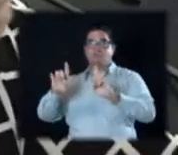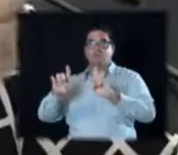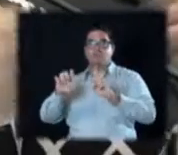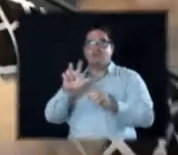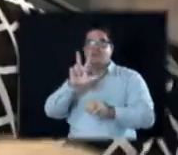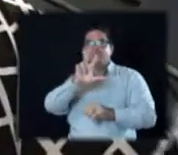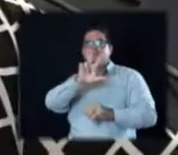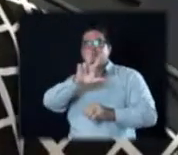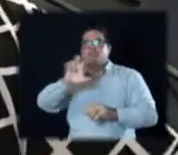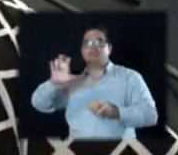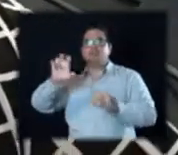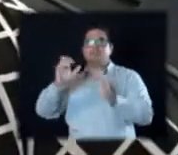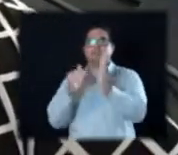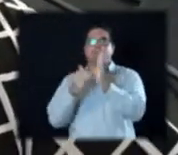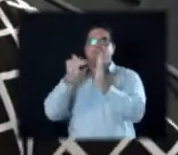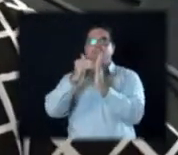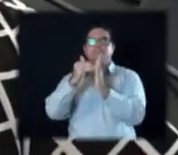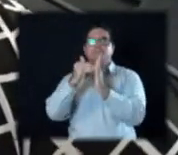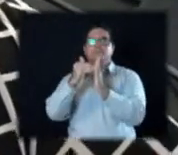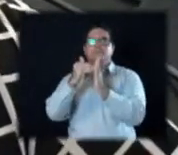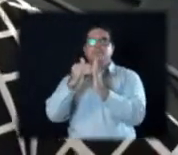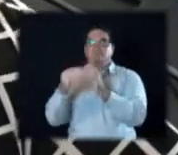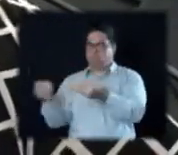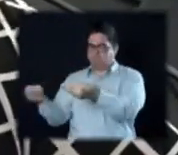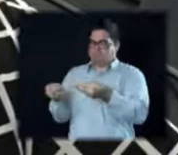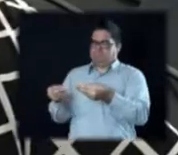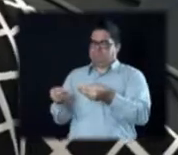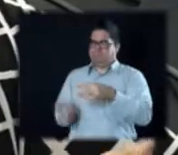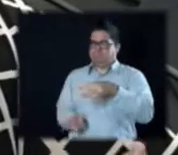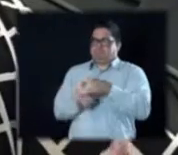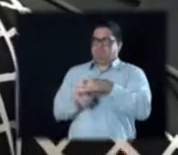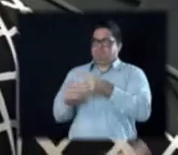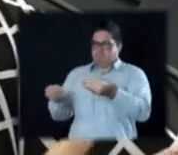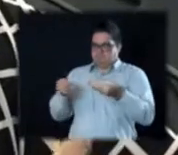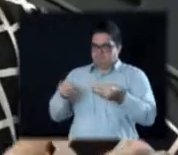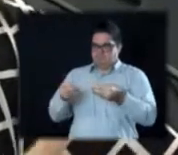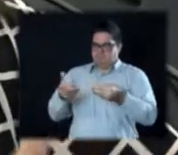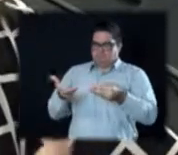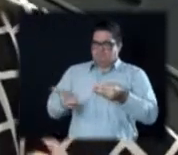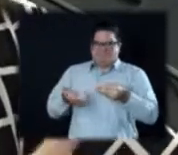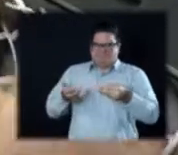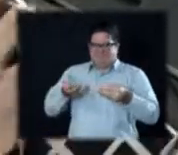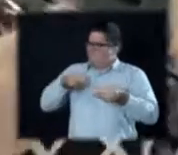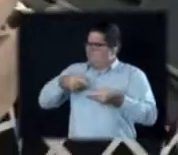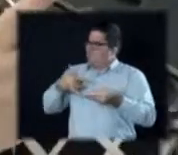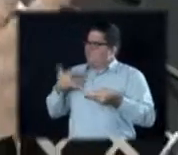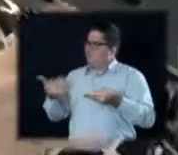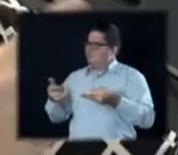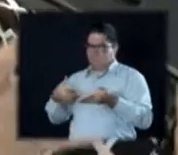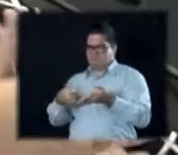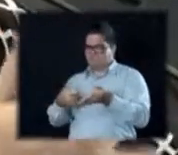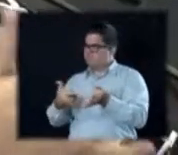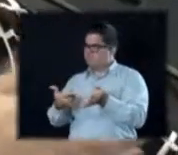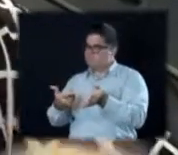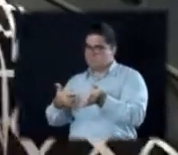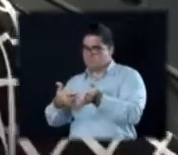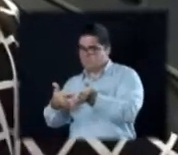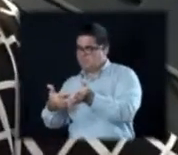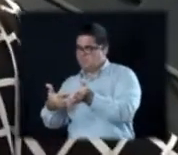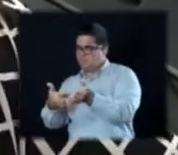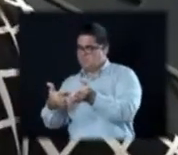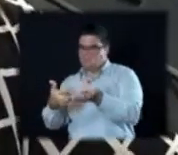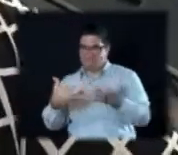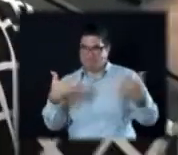millones de dólares que salió de la nada. Cuando llamé al director financiero del Departamento de Educación y le preguntó, ¿qué es esto? Esto